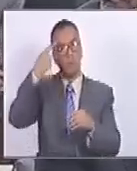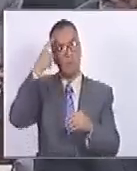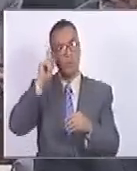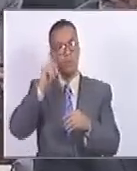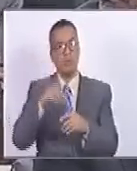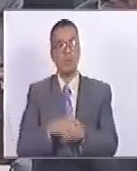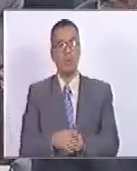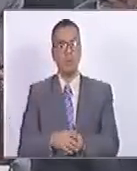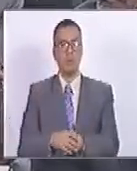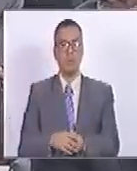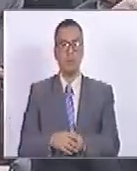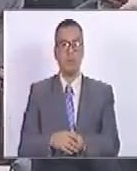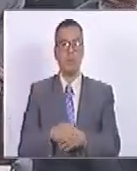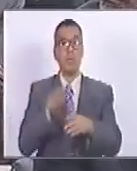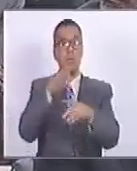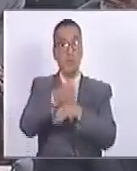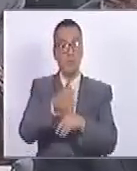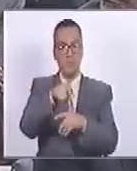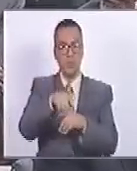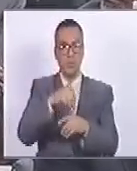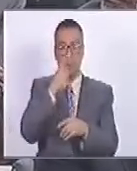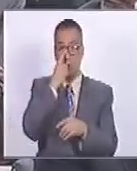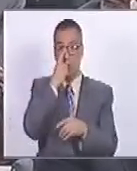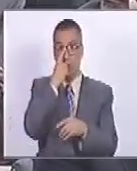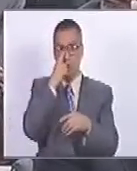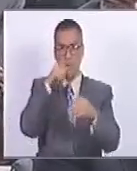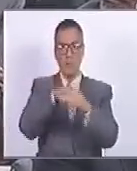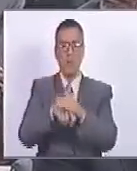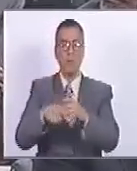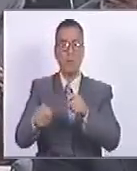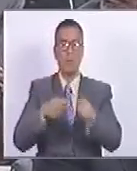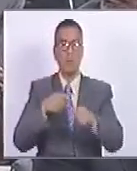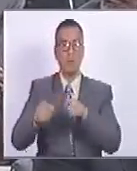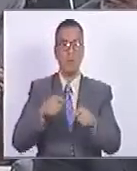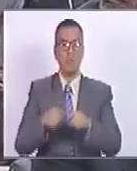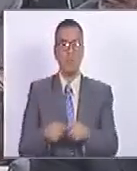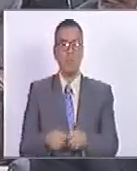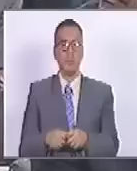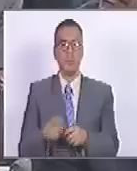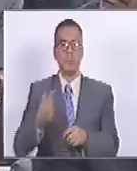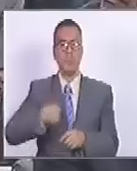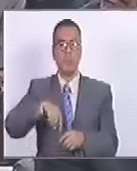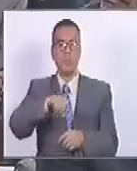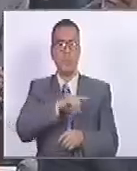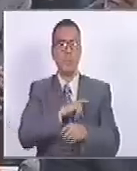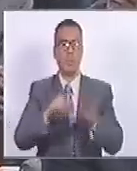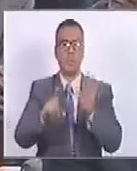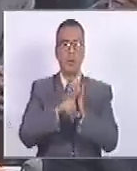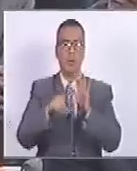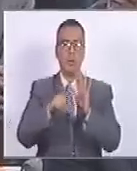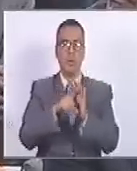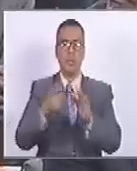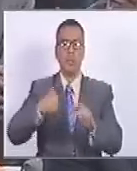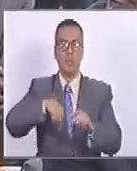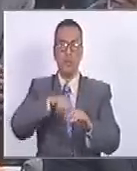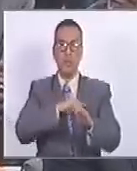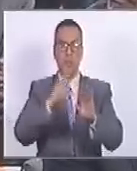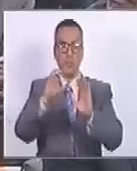con carácter de intromisión dentro del accionar de nuestras leyes, de nuestra